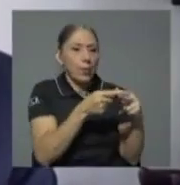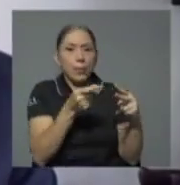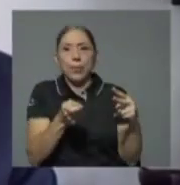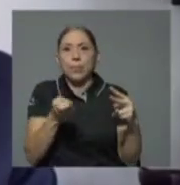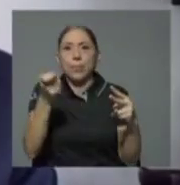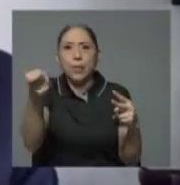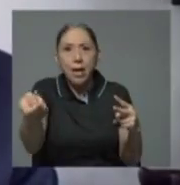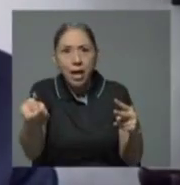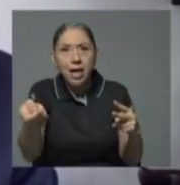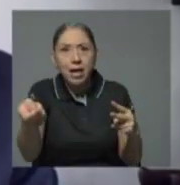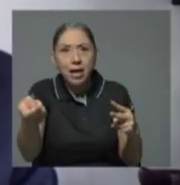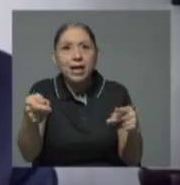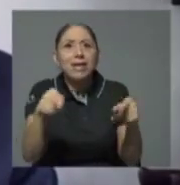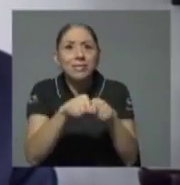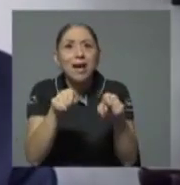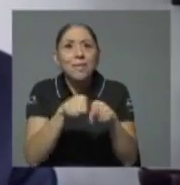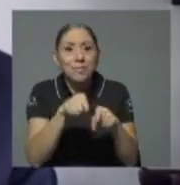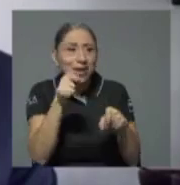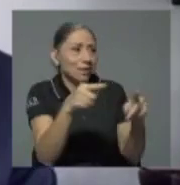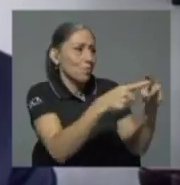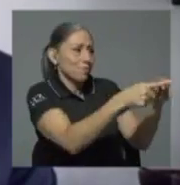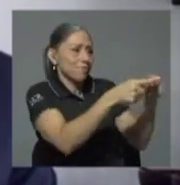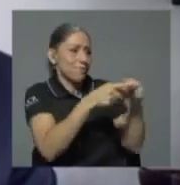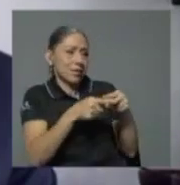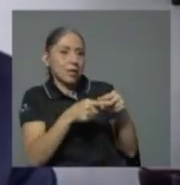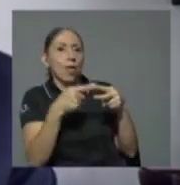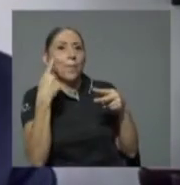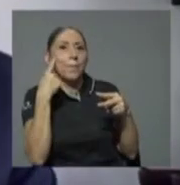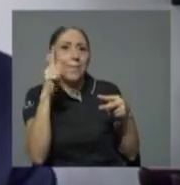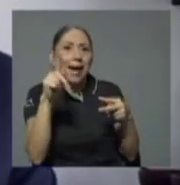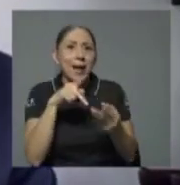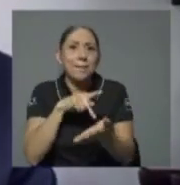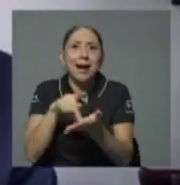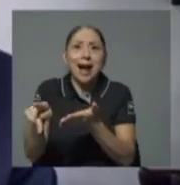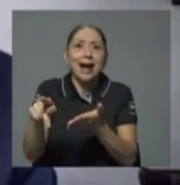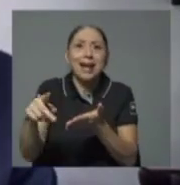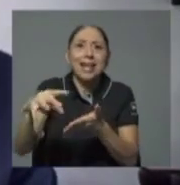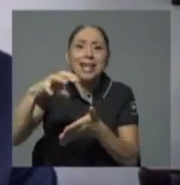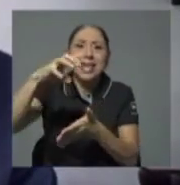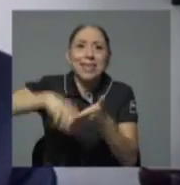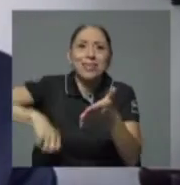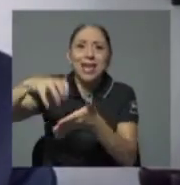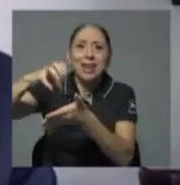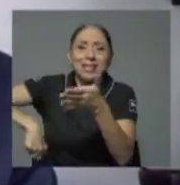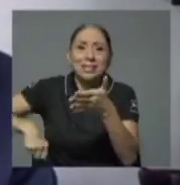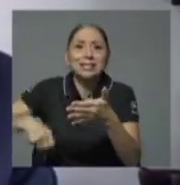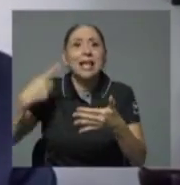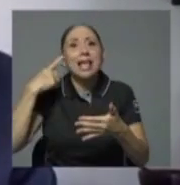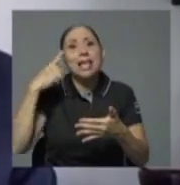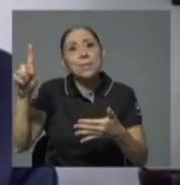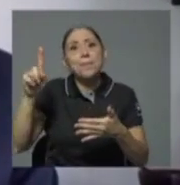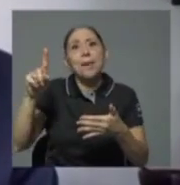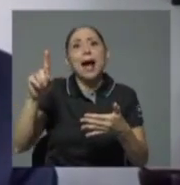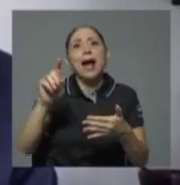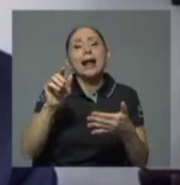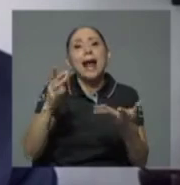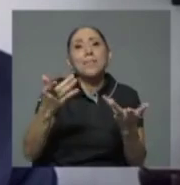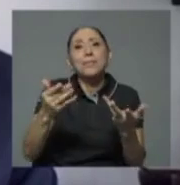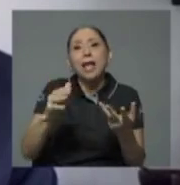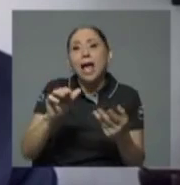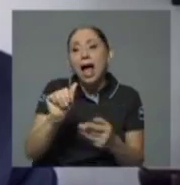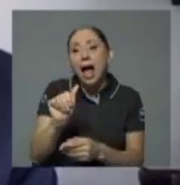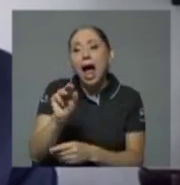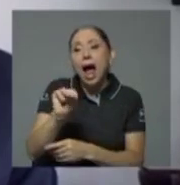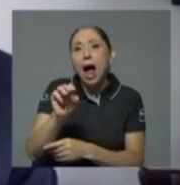déficit primario, sino también tener que pedir prestado para pagar intereses y para amortizaciones. En una bola